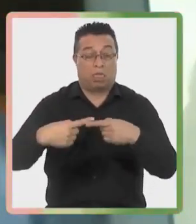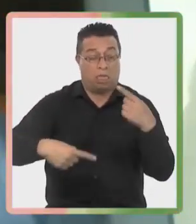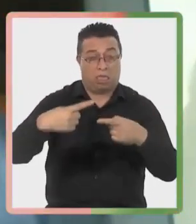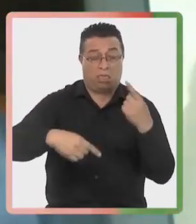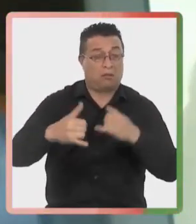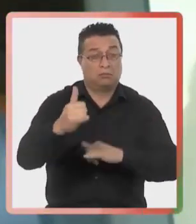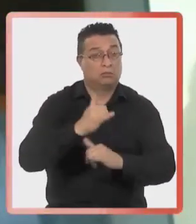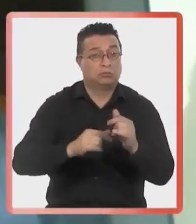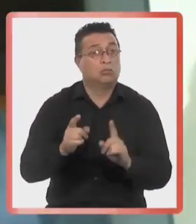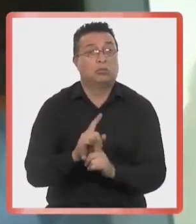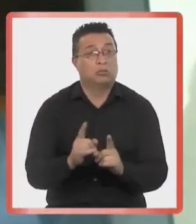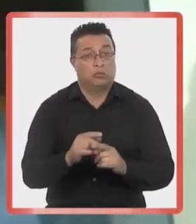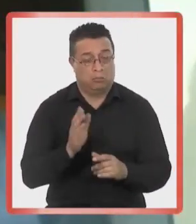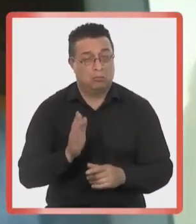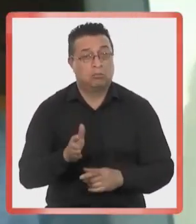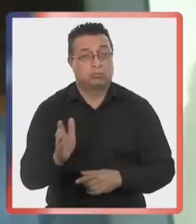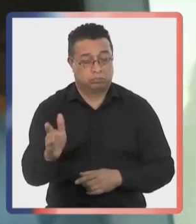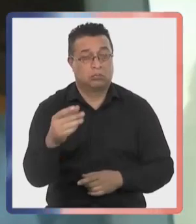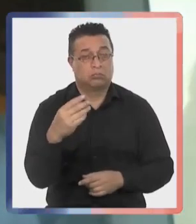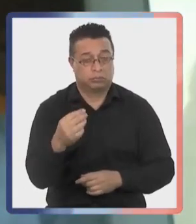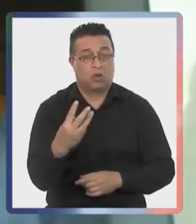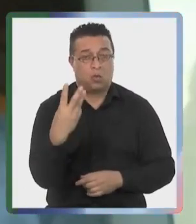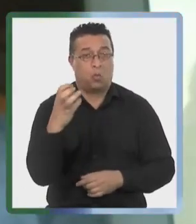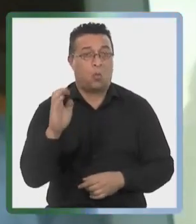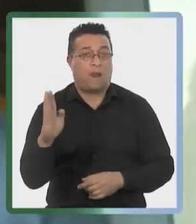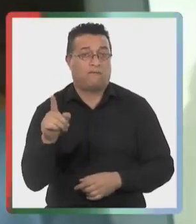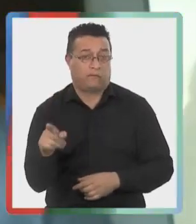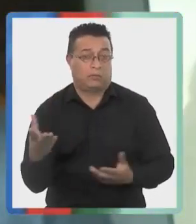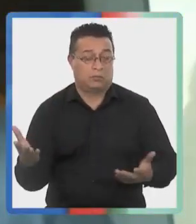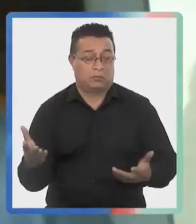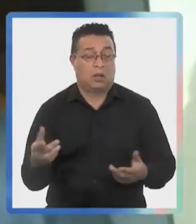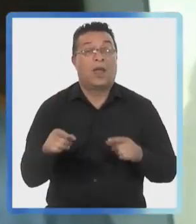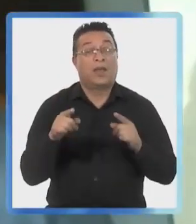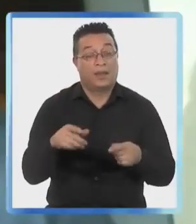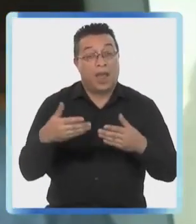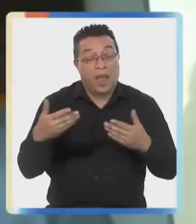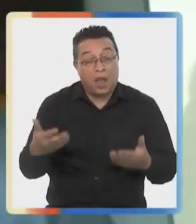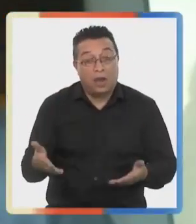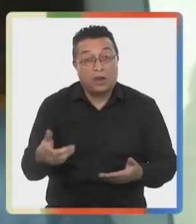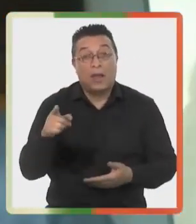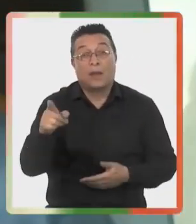resistir toda la consulta. Ahora,